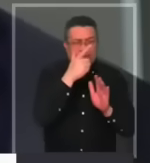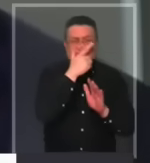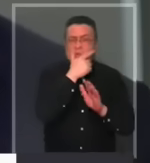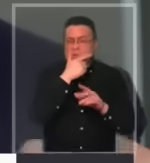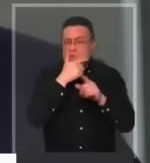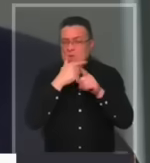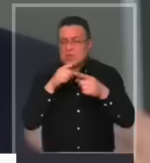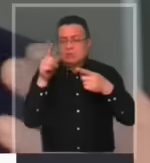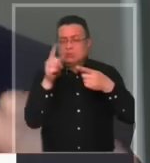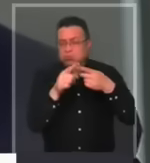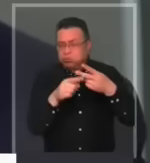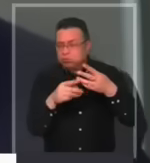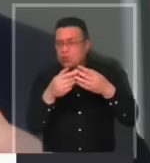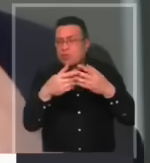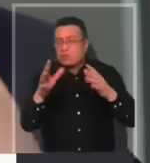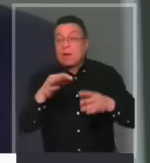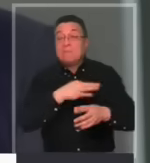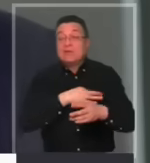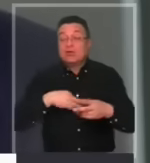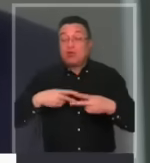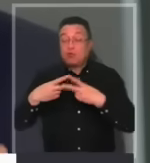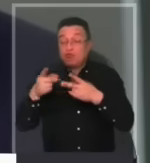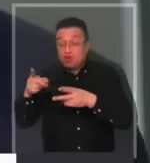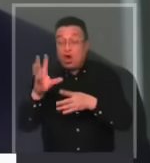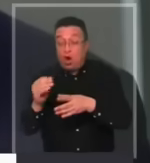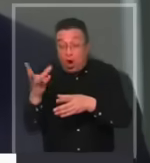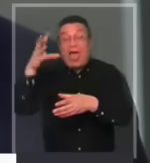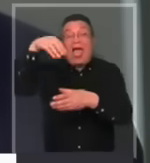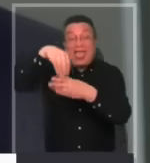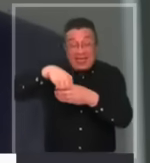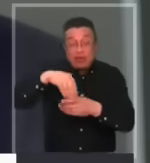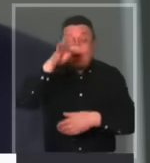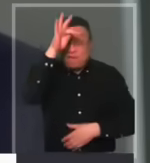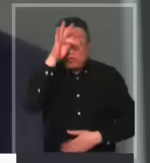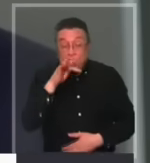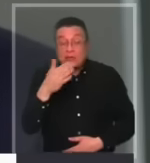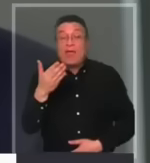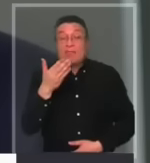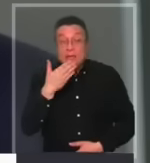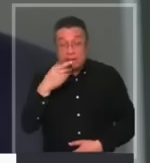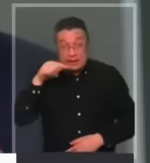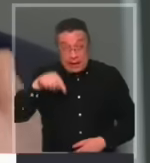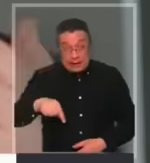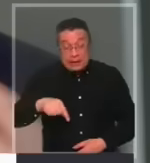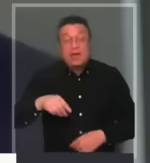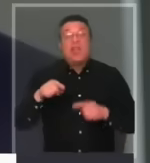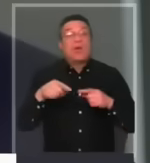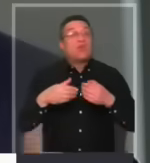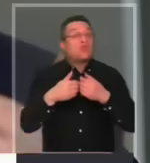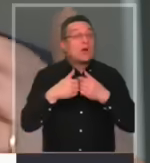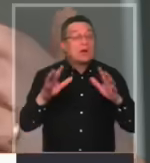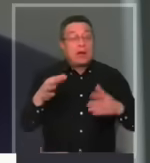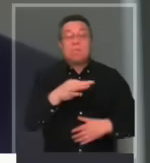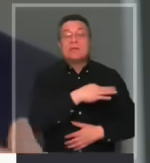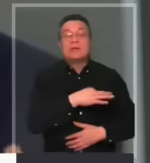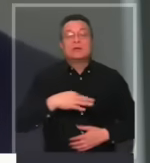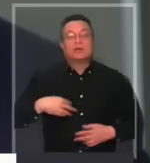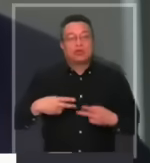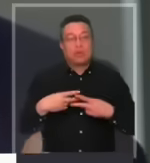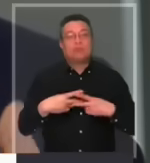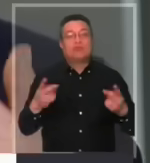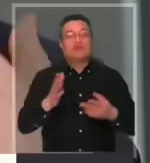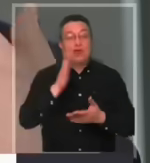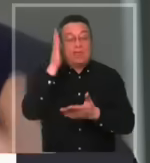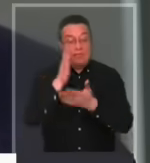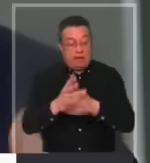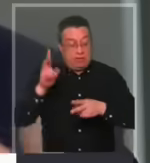de terceros ajenos al Ministerio Público como respecto de funcionarias y funcionarios dentro de nuestra propia institución, el Ministerio Público va a realizar,